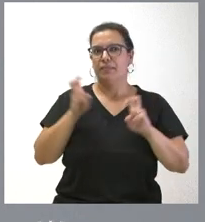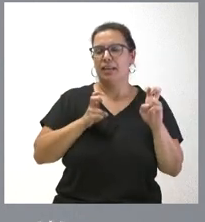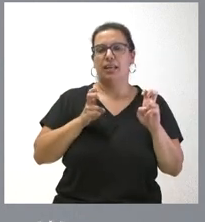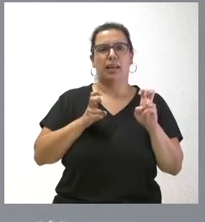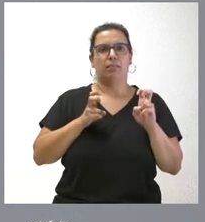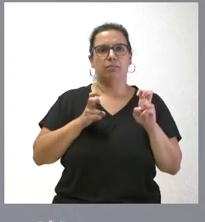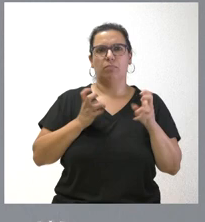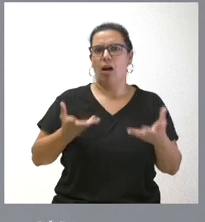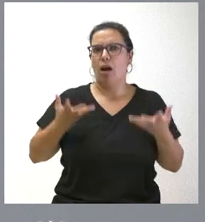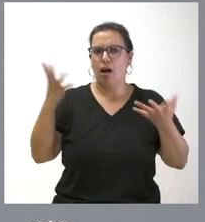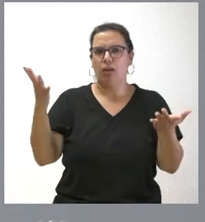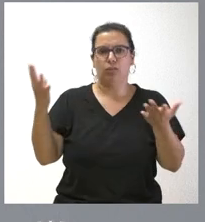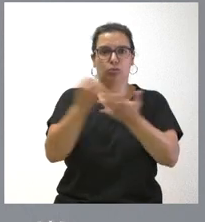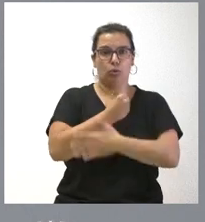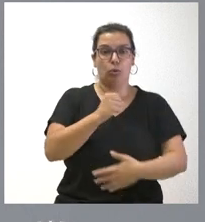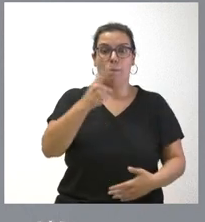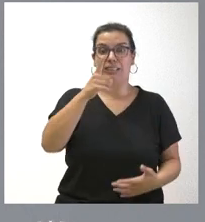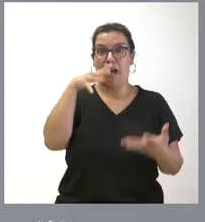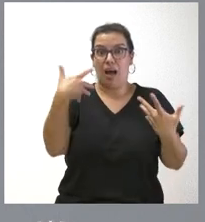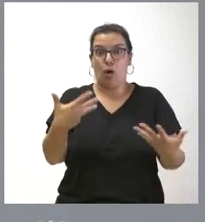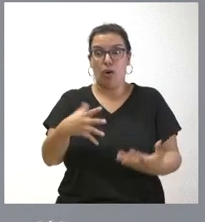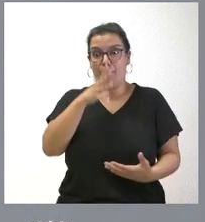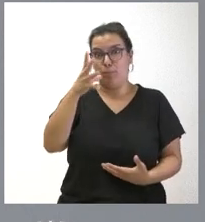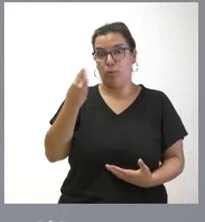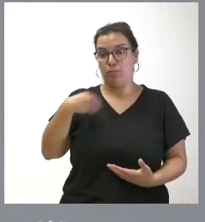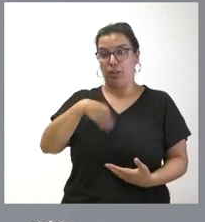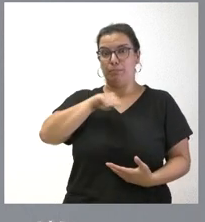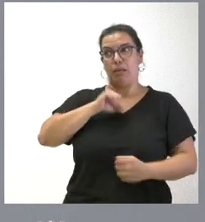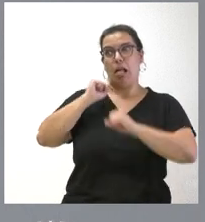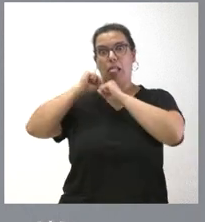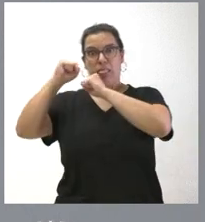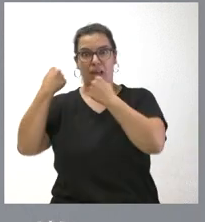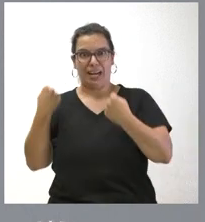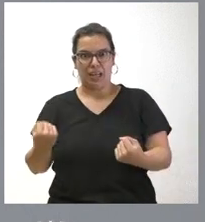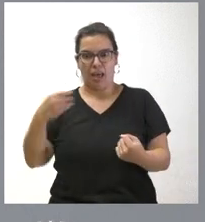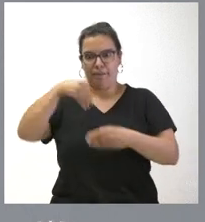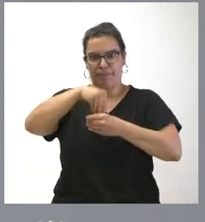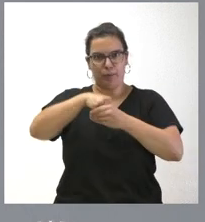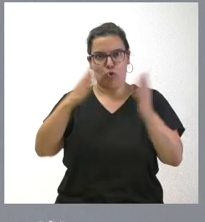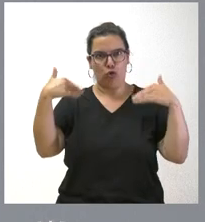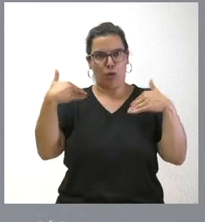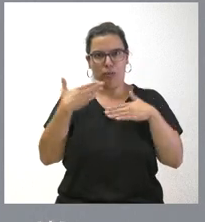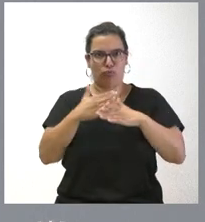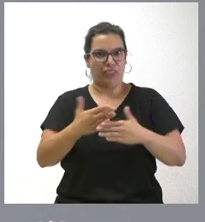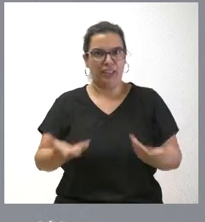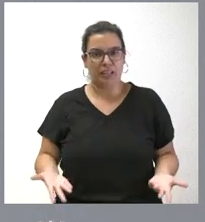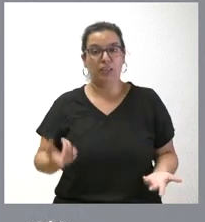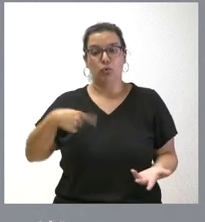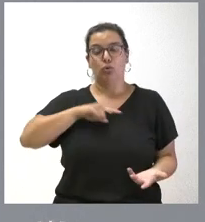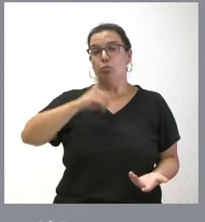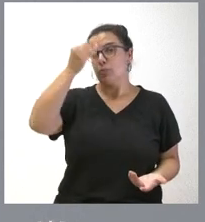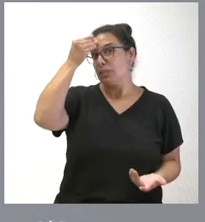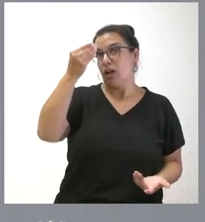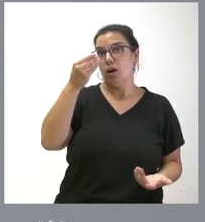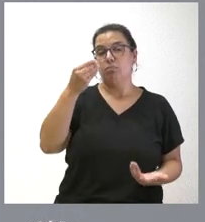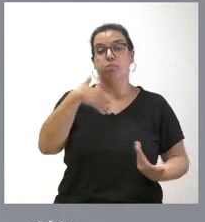soberanía energética del conjunto del país que siempre hemos pensado que cualquier